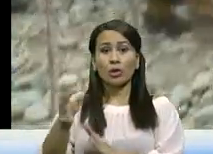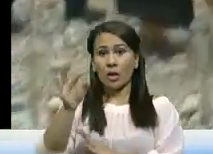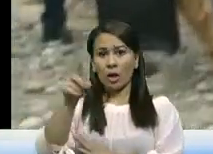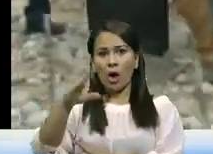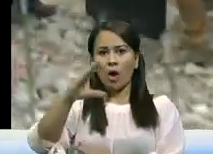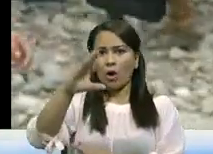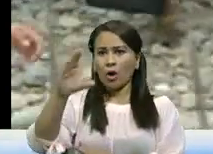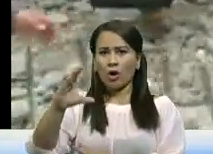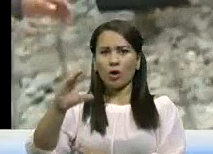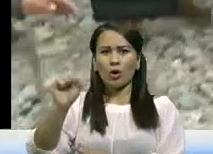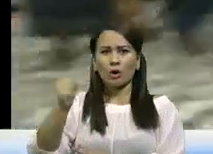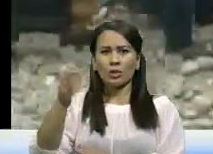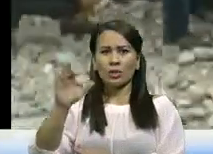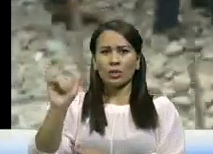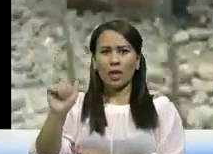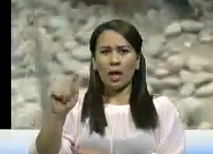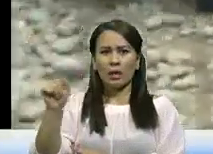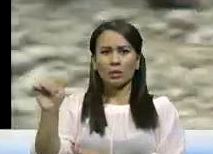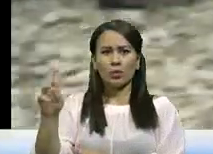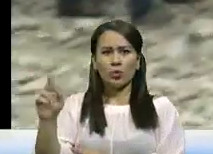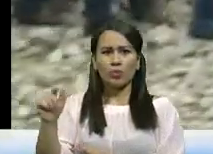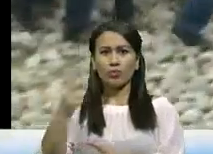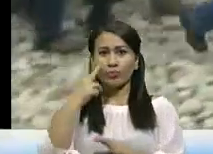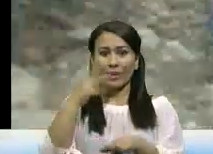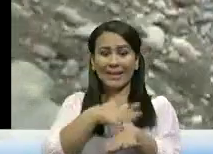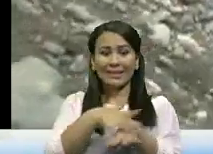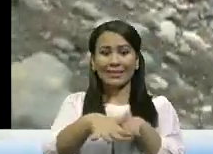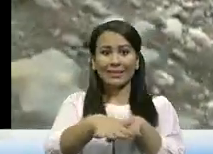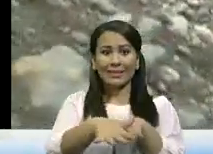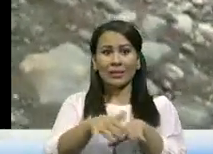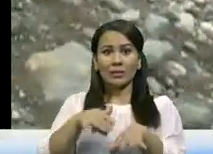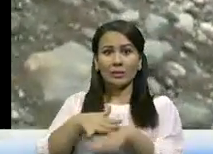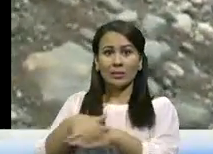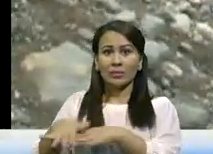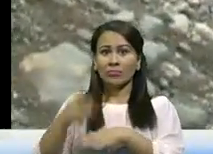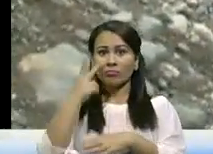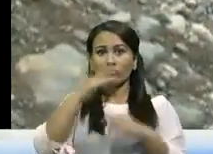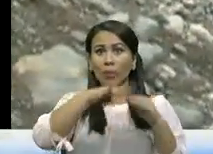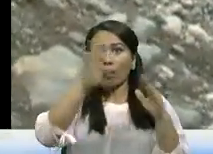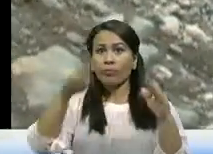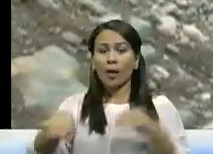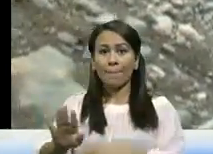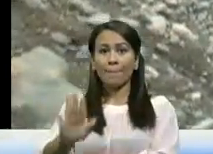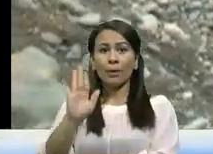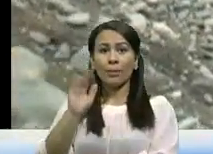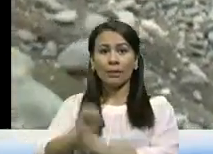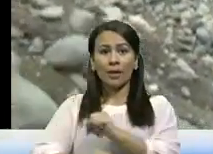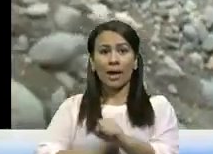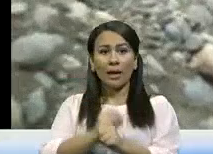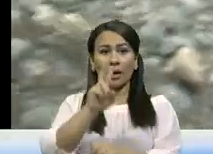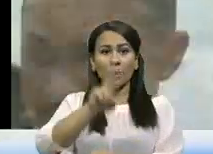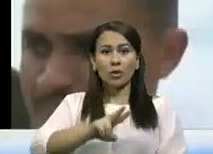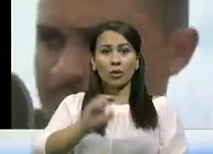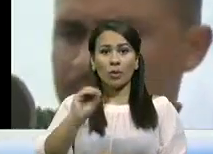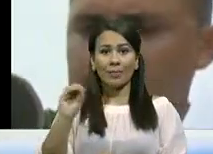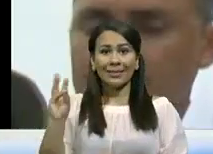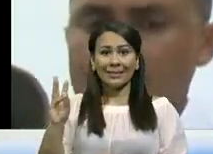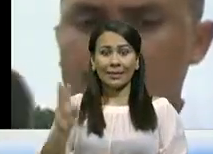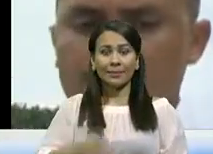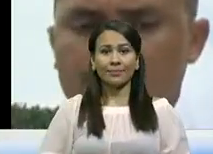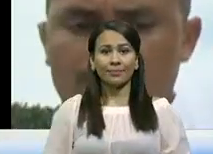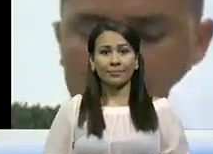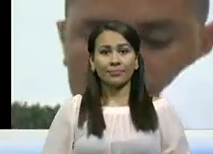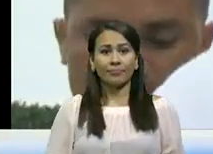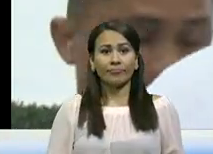el avance de la obra de los puentes sobre los ríos Quindigua y Lulo, que fueron prometidos por él en el año 2006.